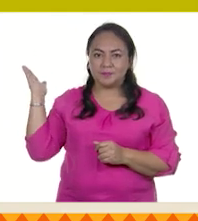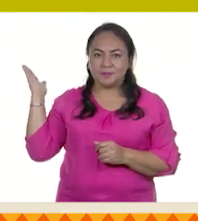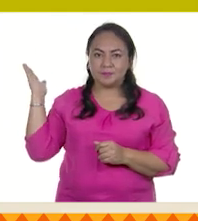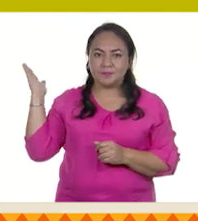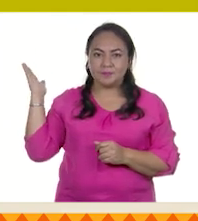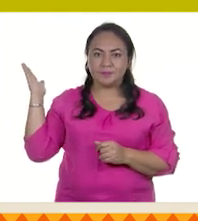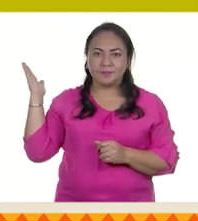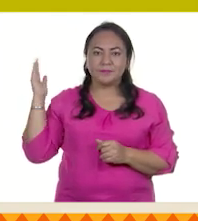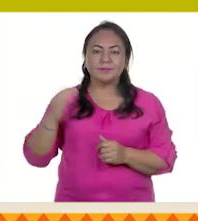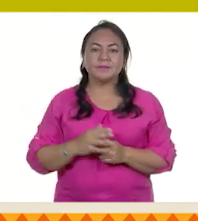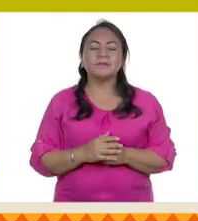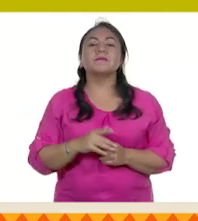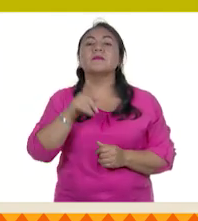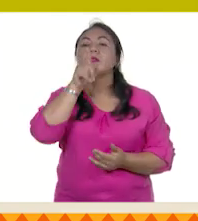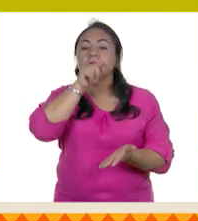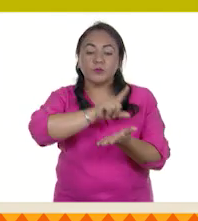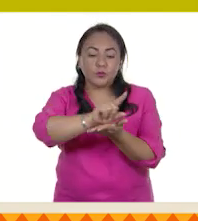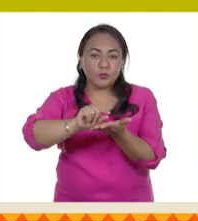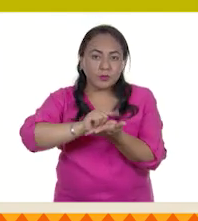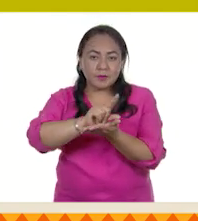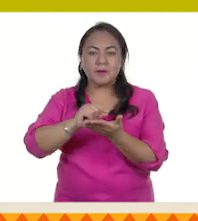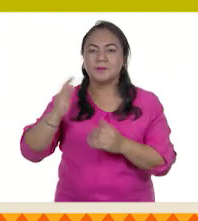@CEPMX. Twitter